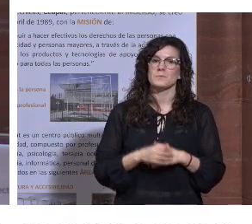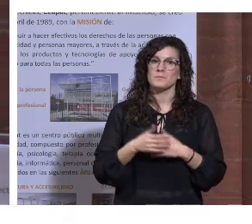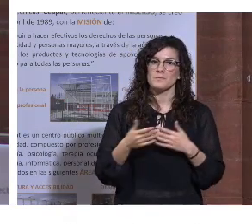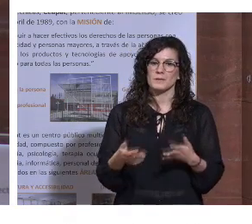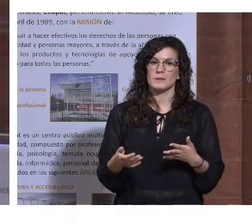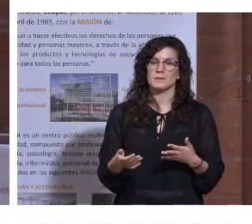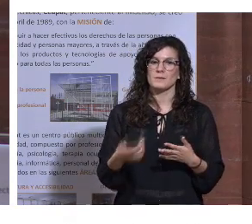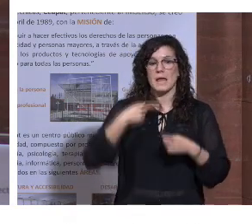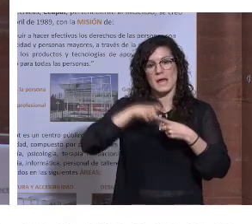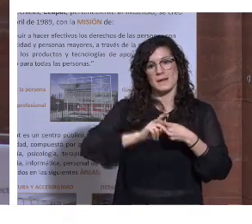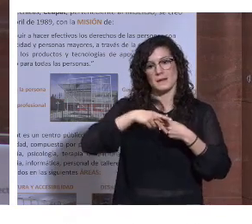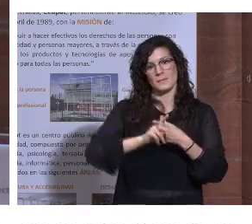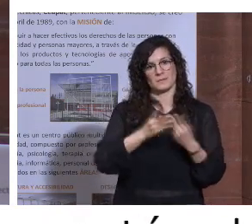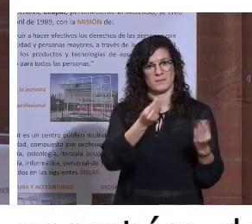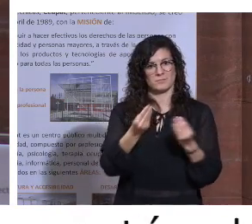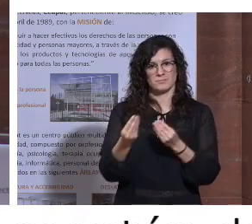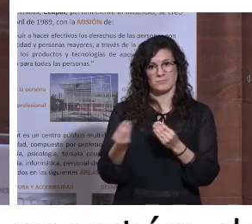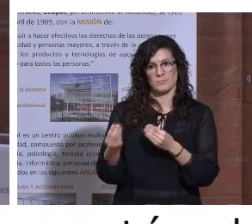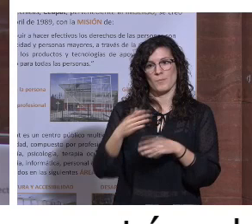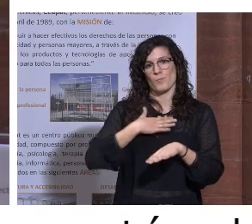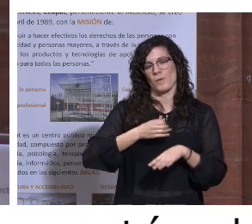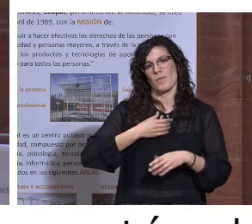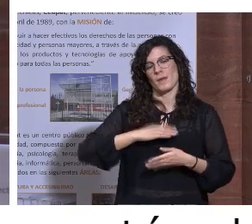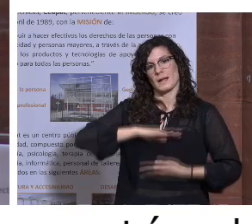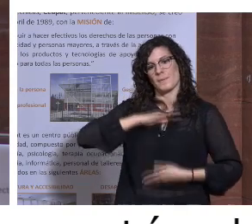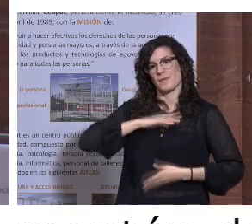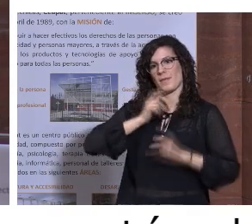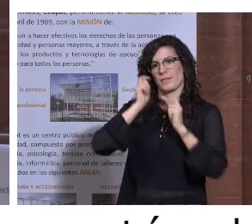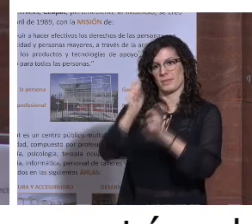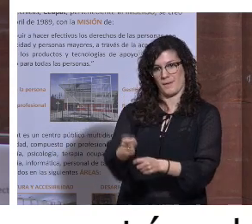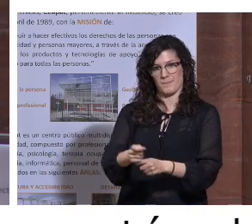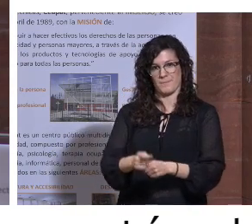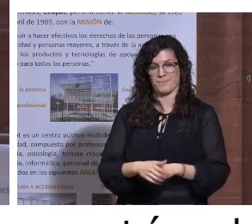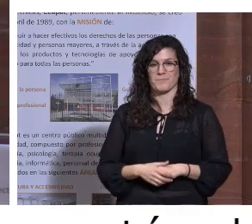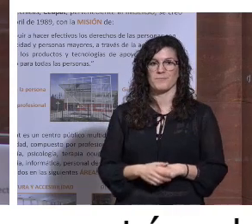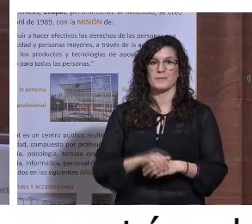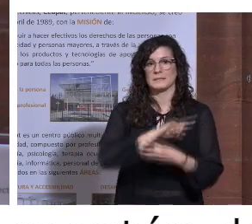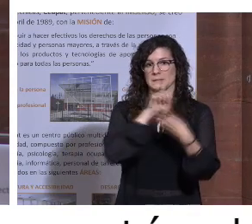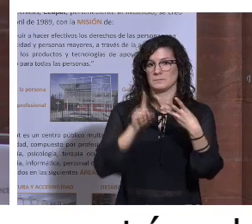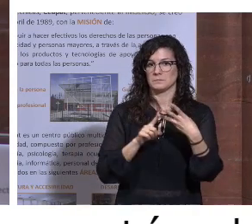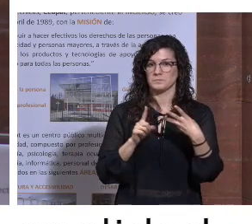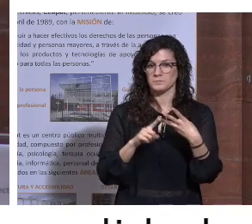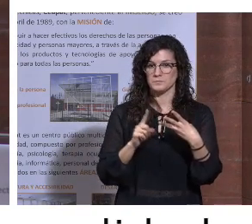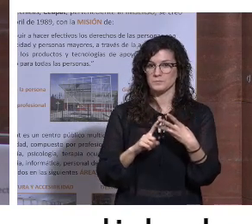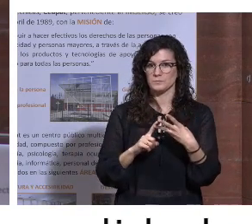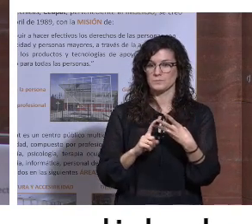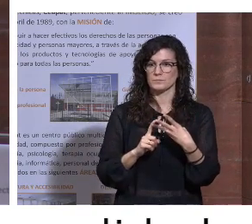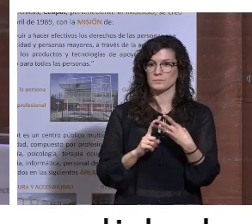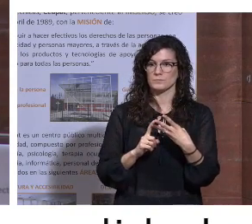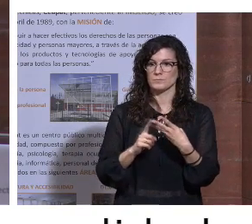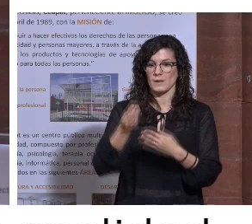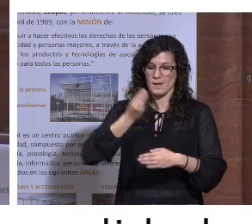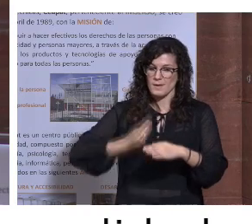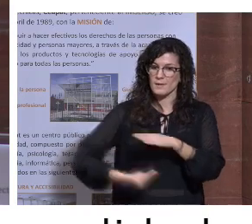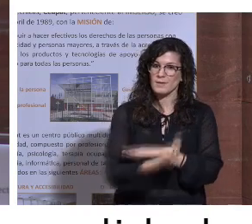un montón de herramientas que posibilitan esa realidad. Y en tercer lugar, nacimos